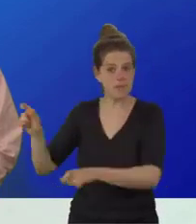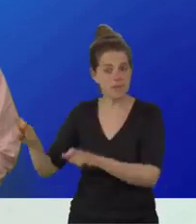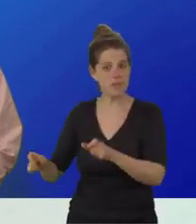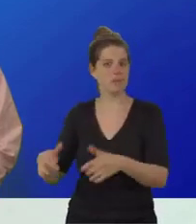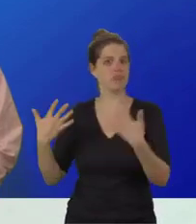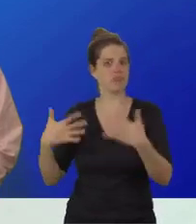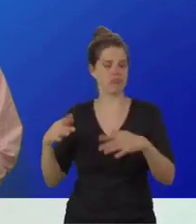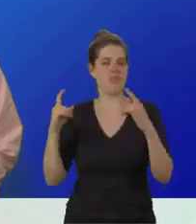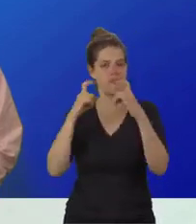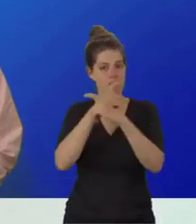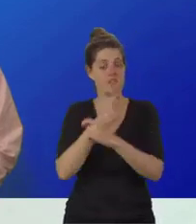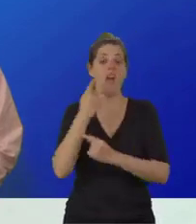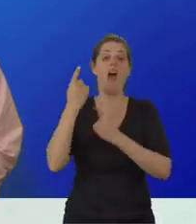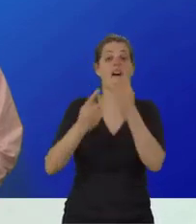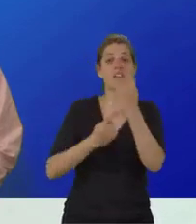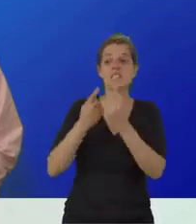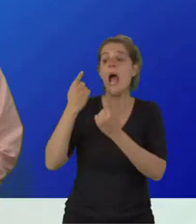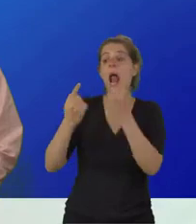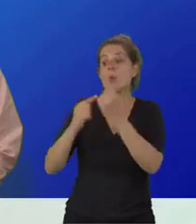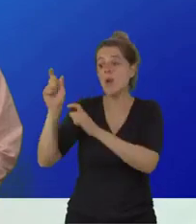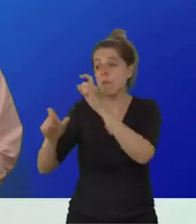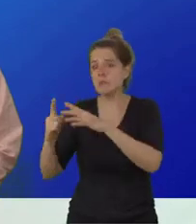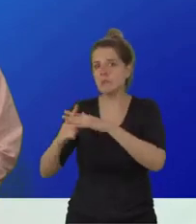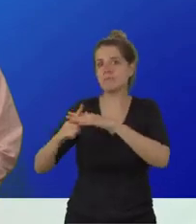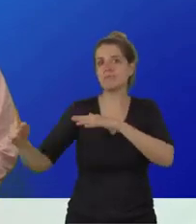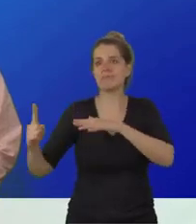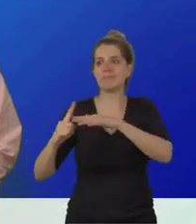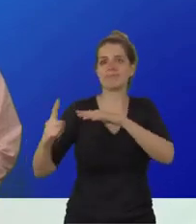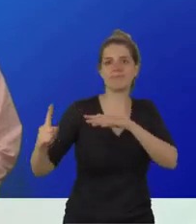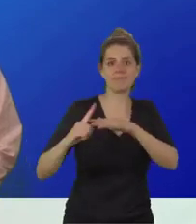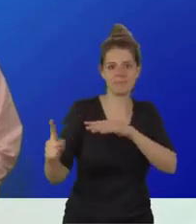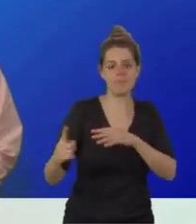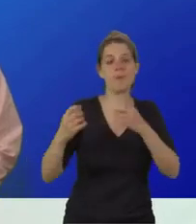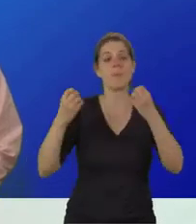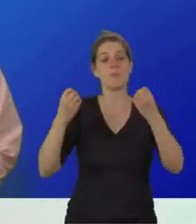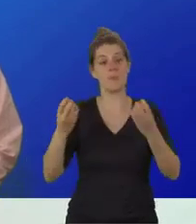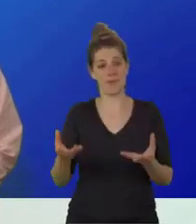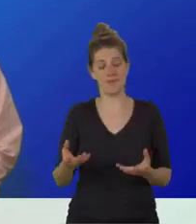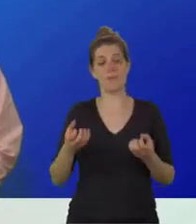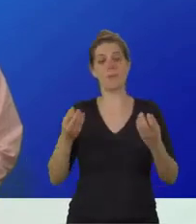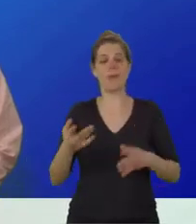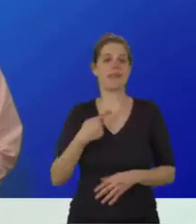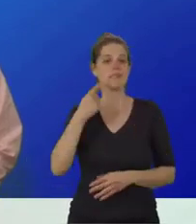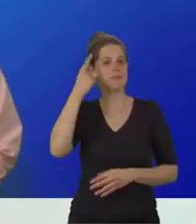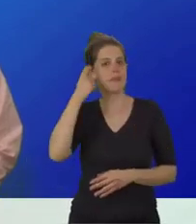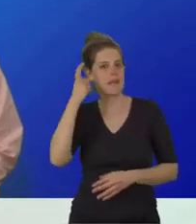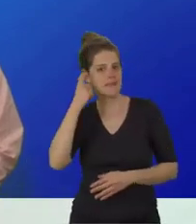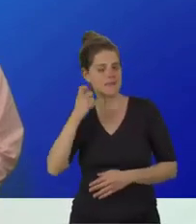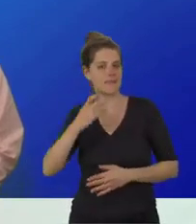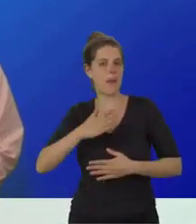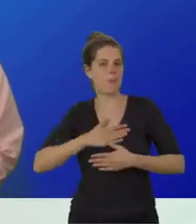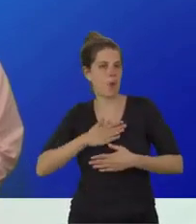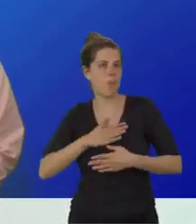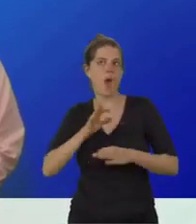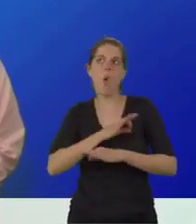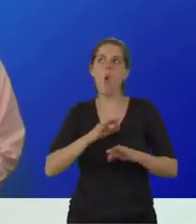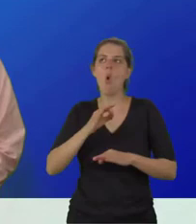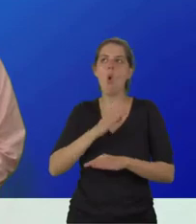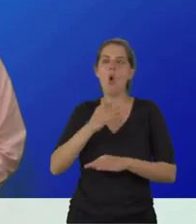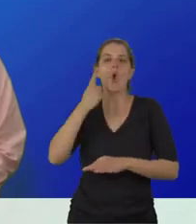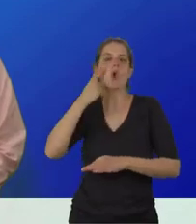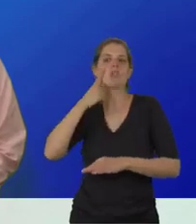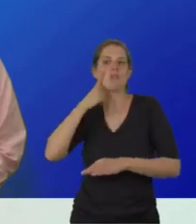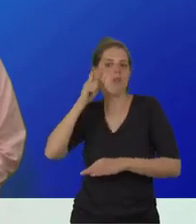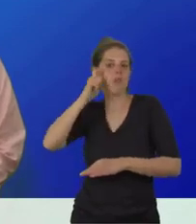personas, a veces nos quedan personas por fuera, porque nuestra experiencia,